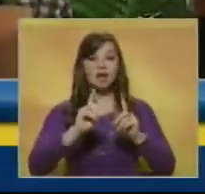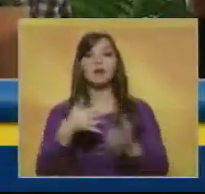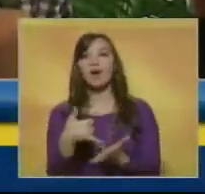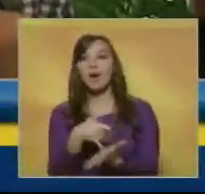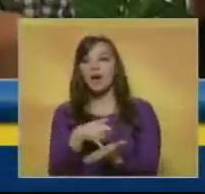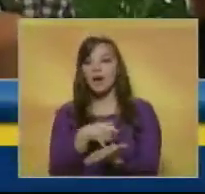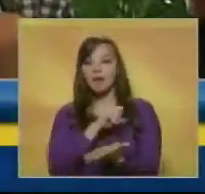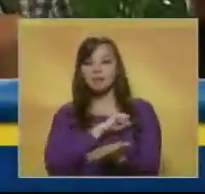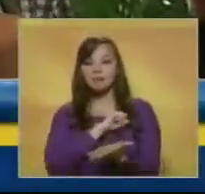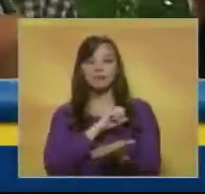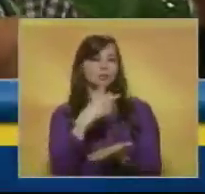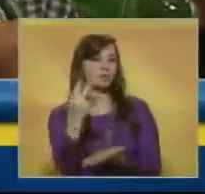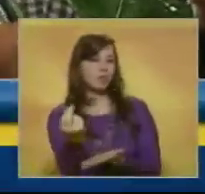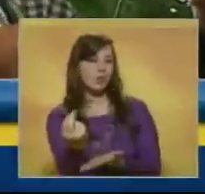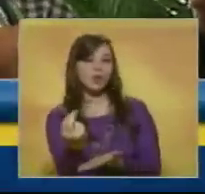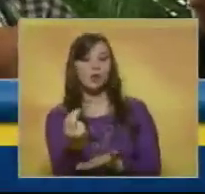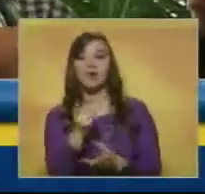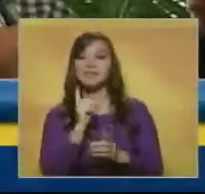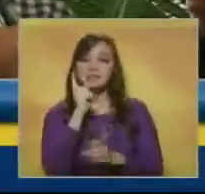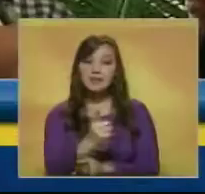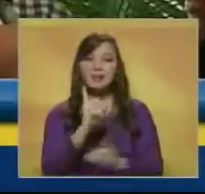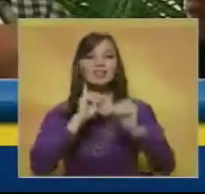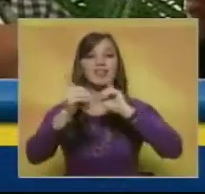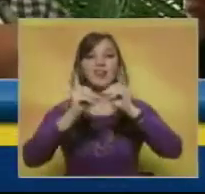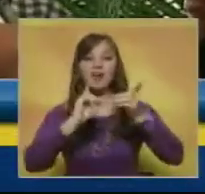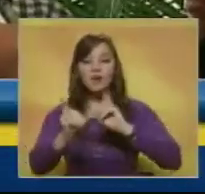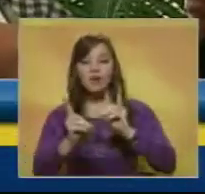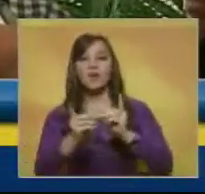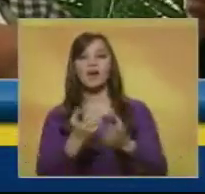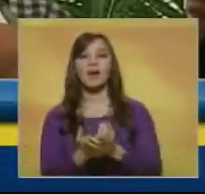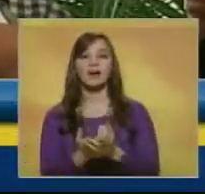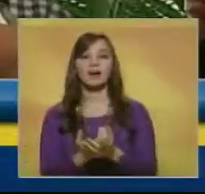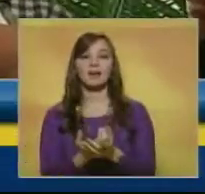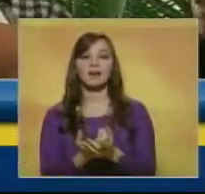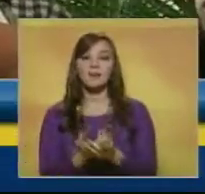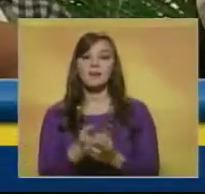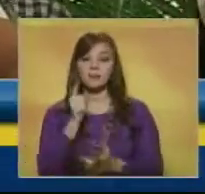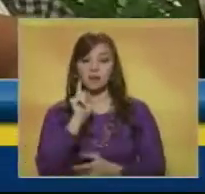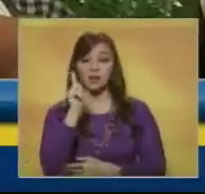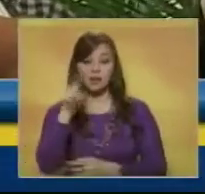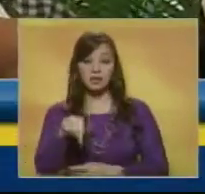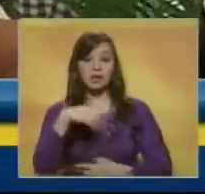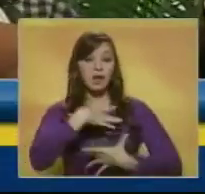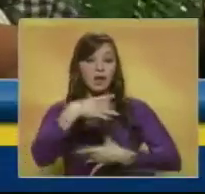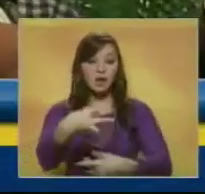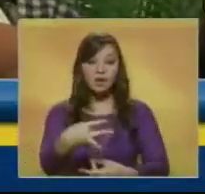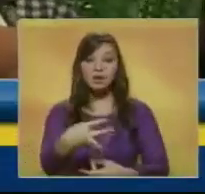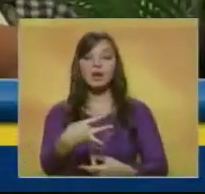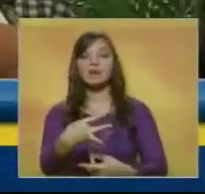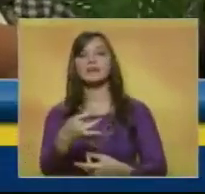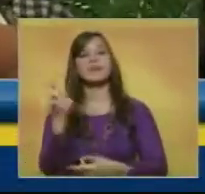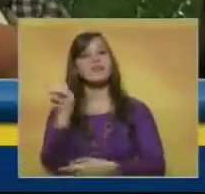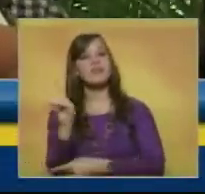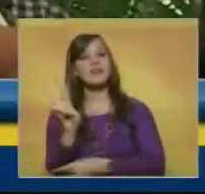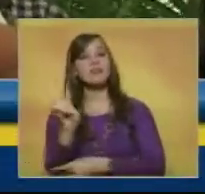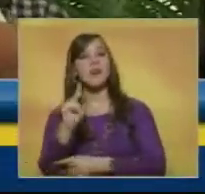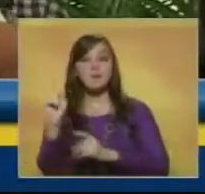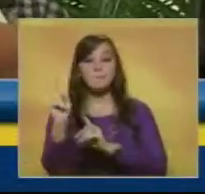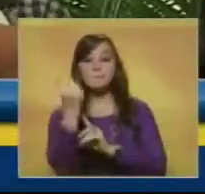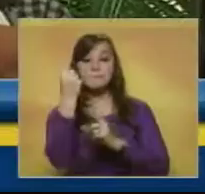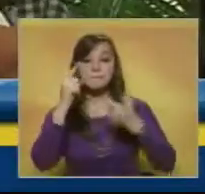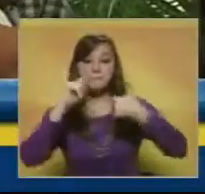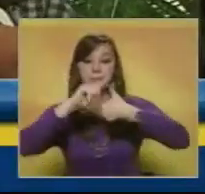entrega. Hay que dialogar manteniendo las posiciones políticas e ideológicas, pero poniendo los intereses del país por delante. Y quienes vayan